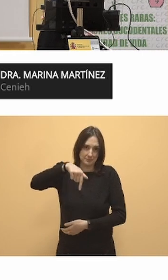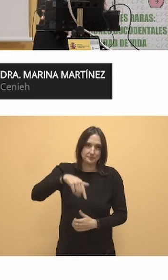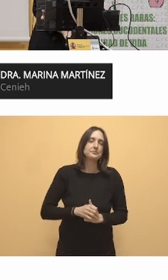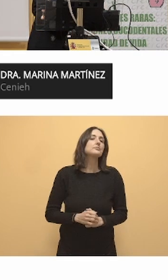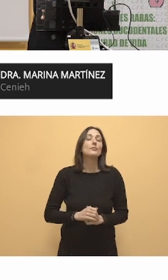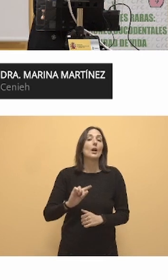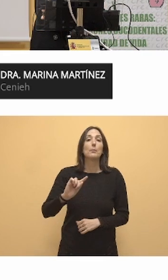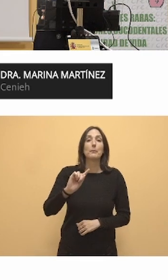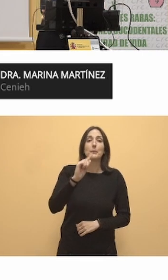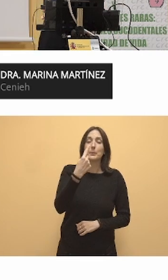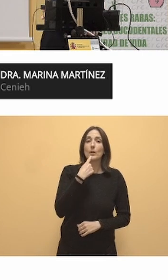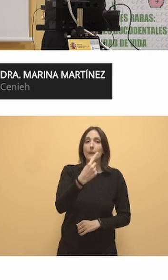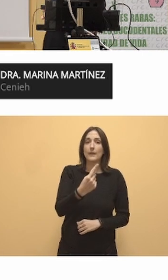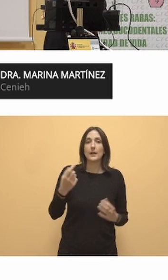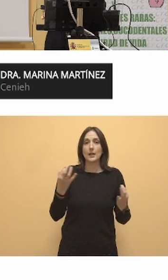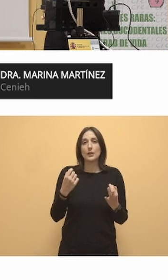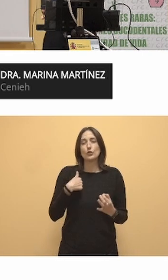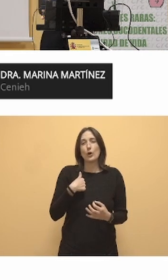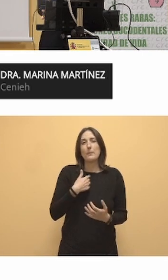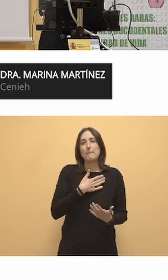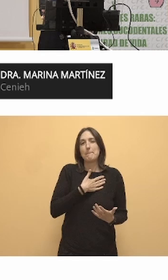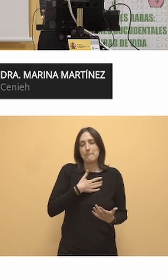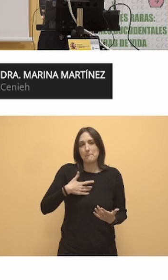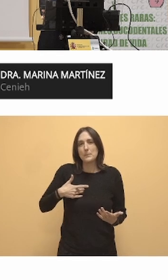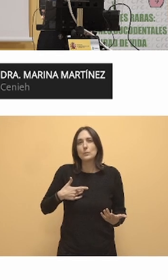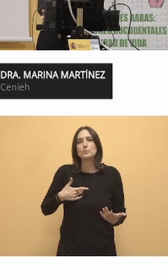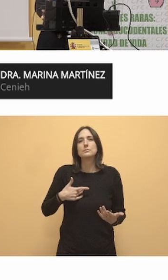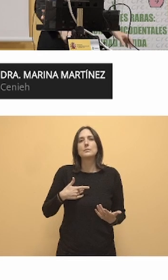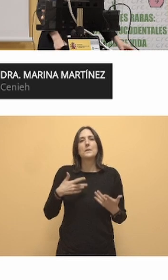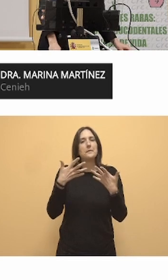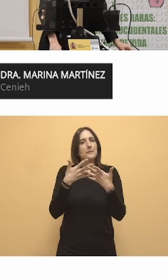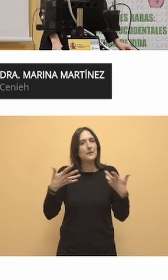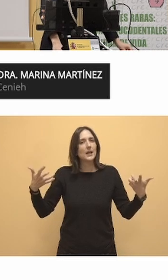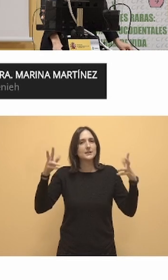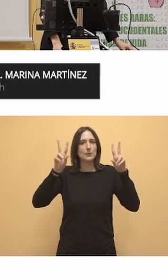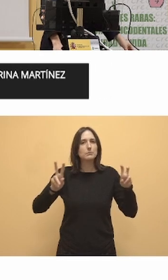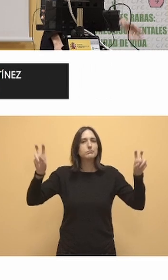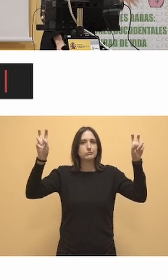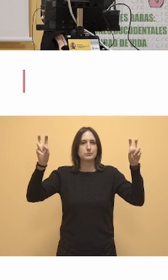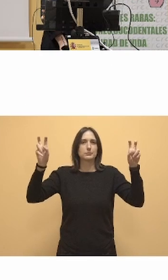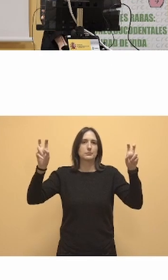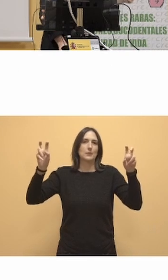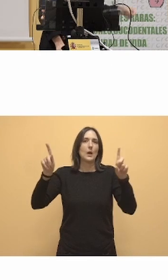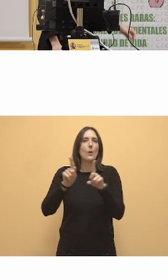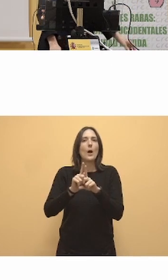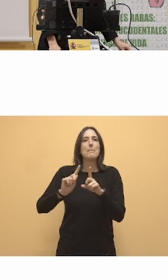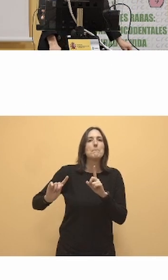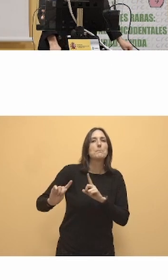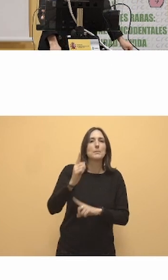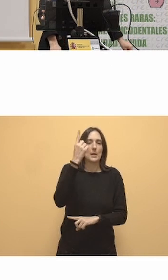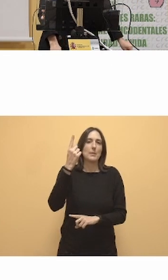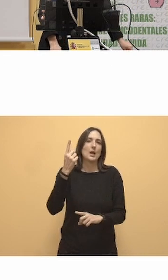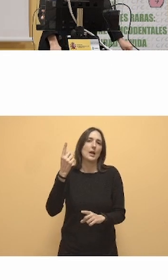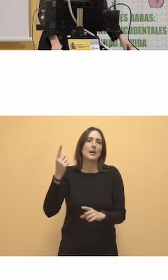En primer lugar, me gustaría citar una de las frases que el primer promotor de la anatomía